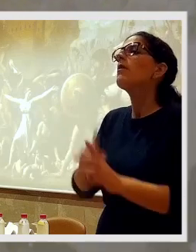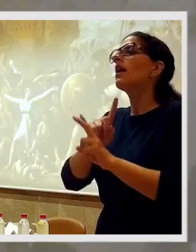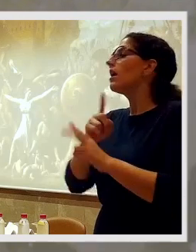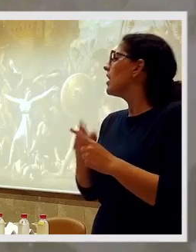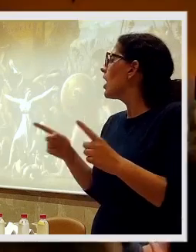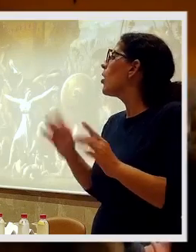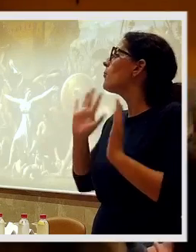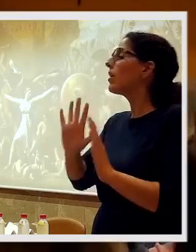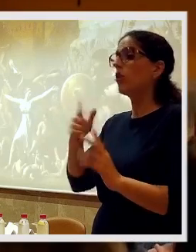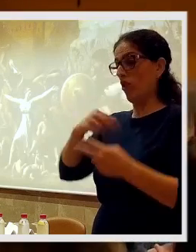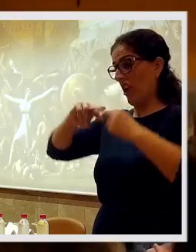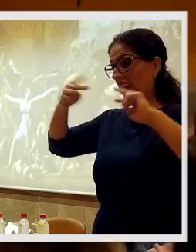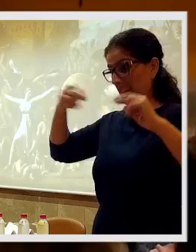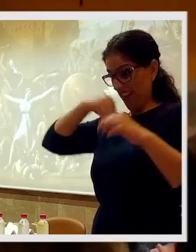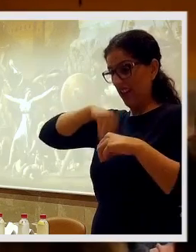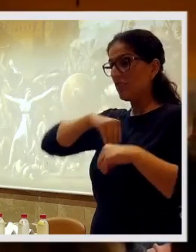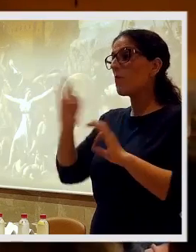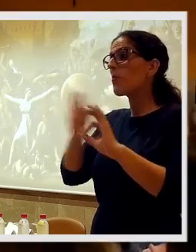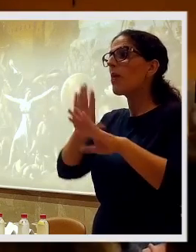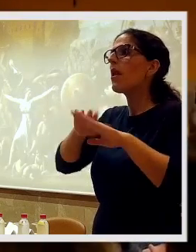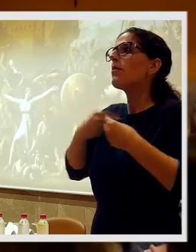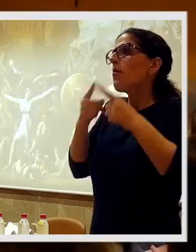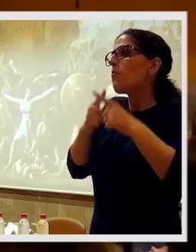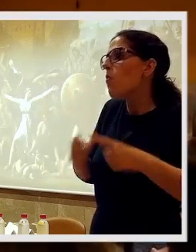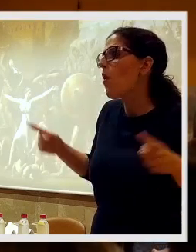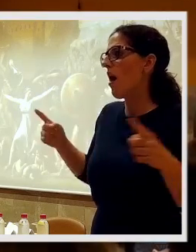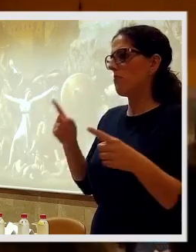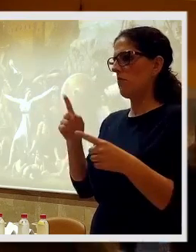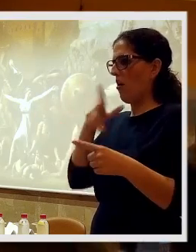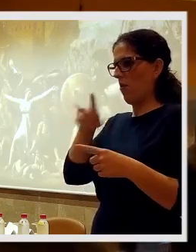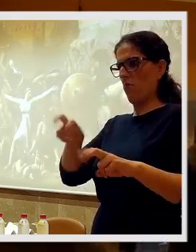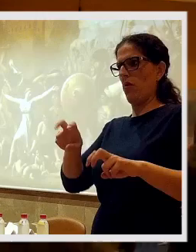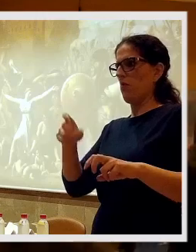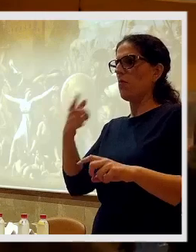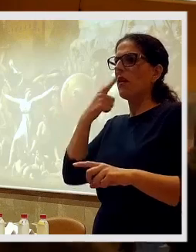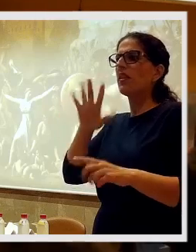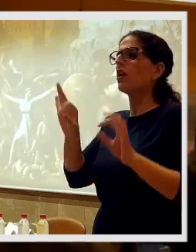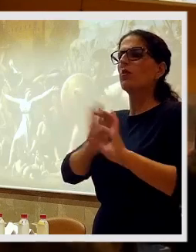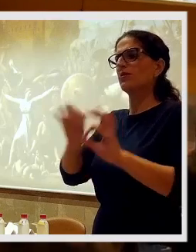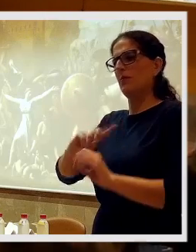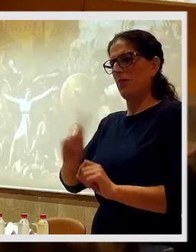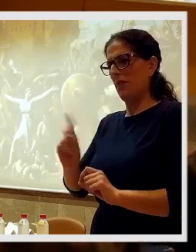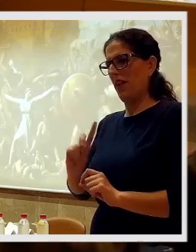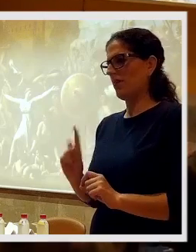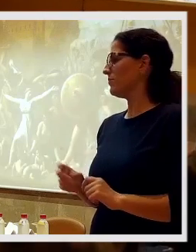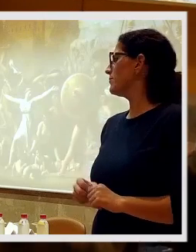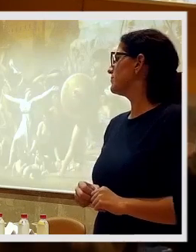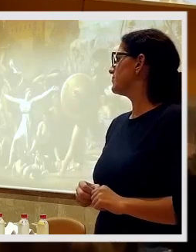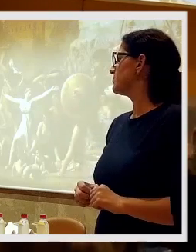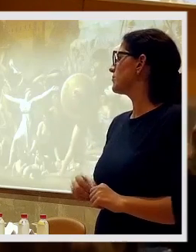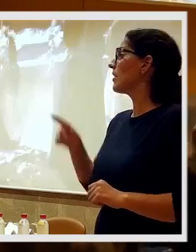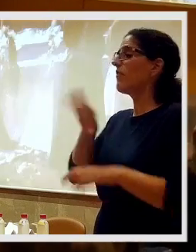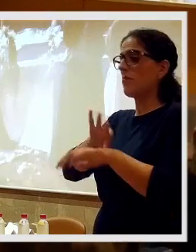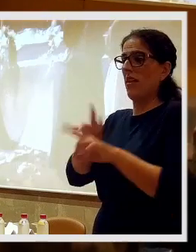pero no vienen preparados para protegernos de estas nuevas enfermedades que han surgido fundamentalmente